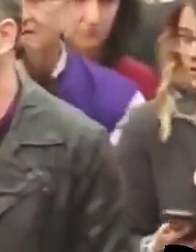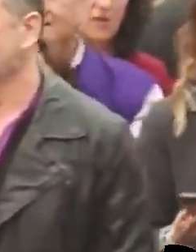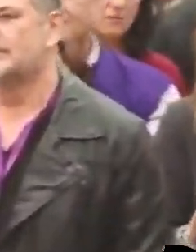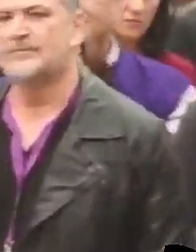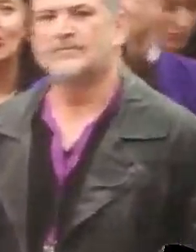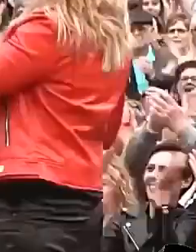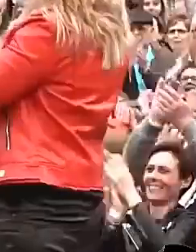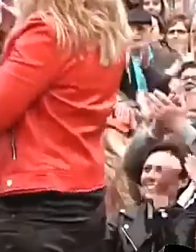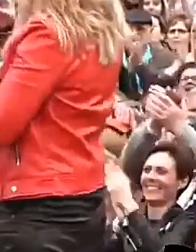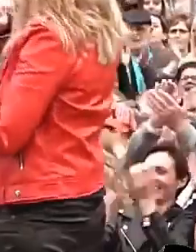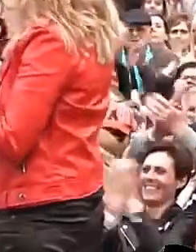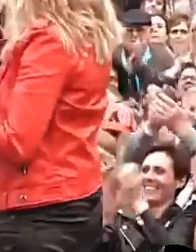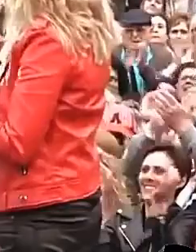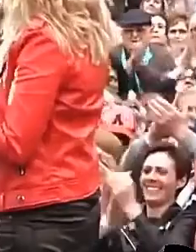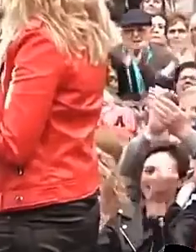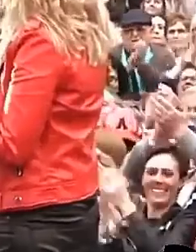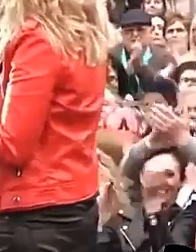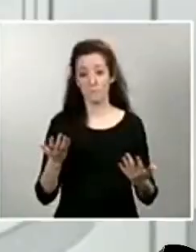euros.